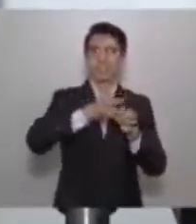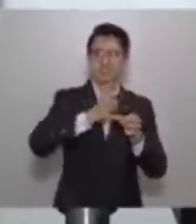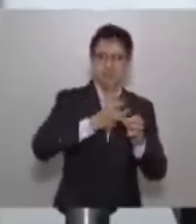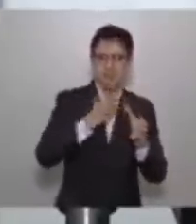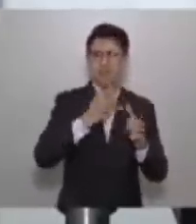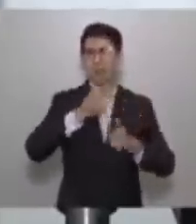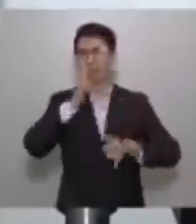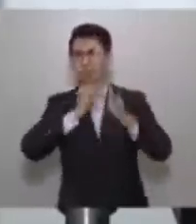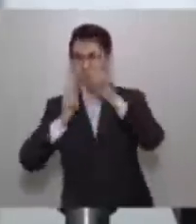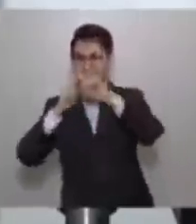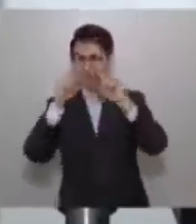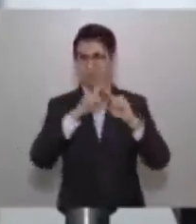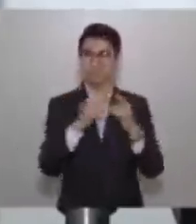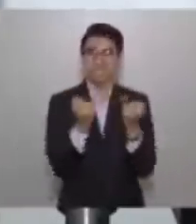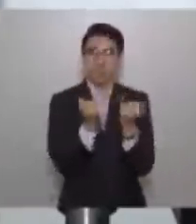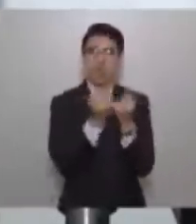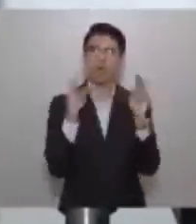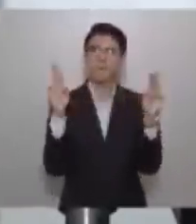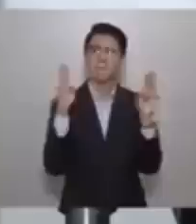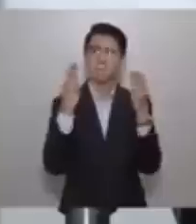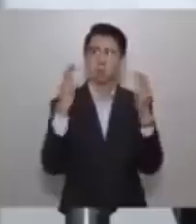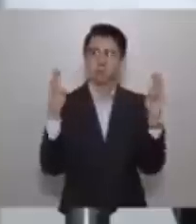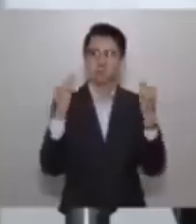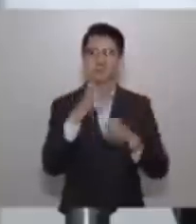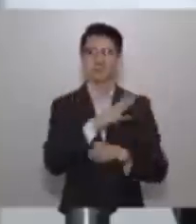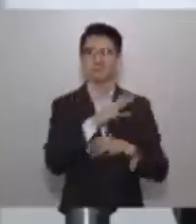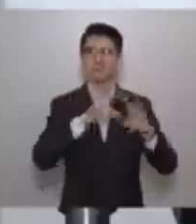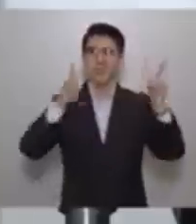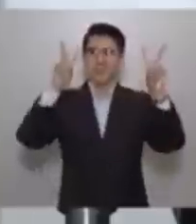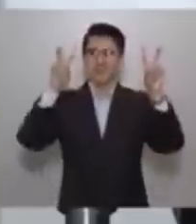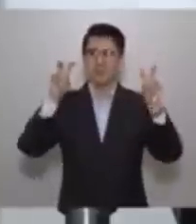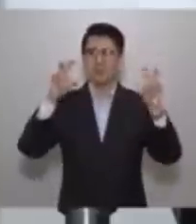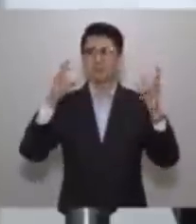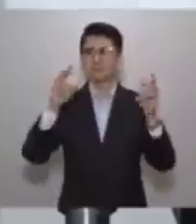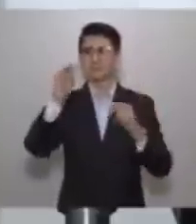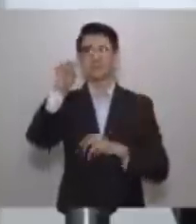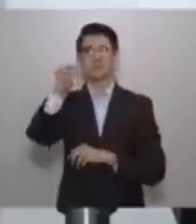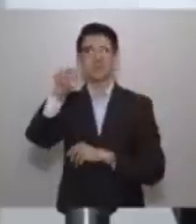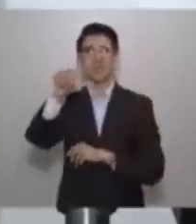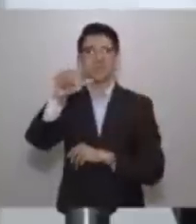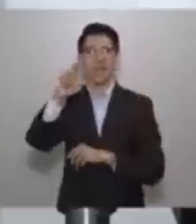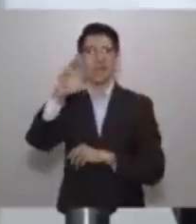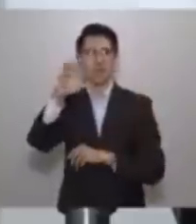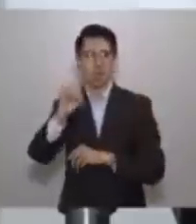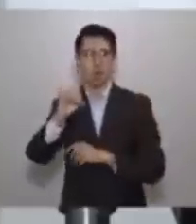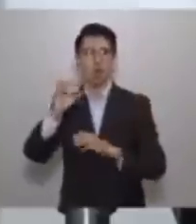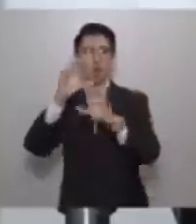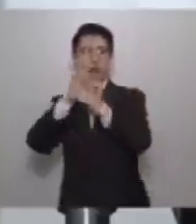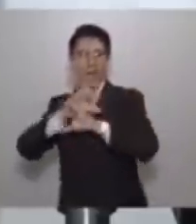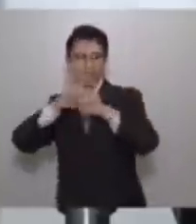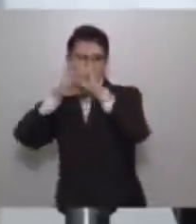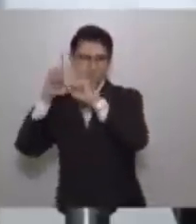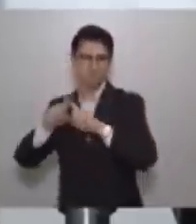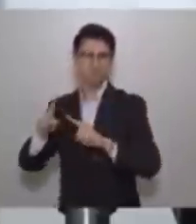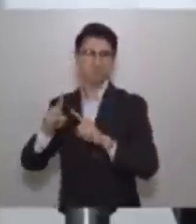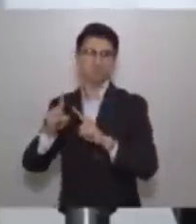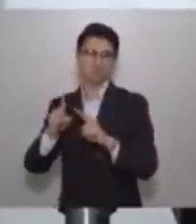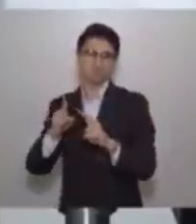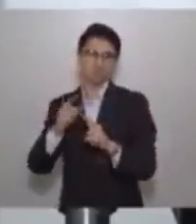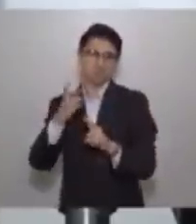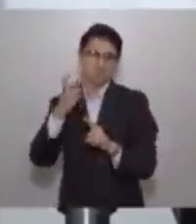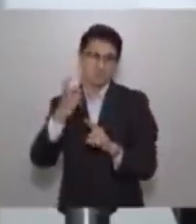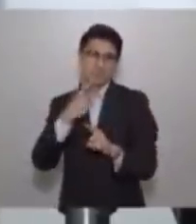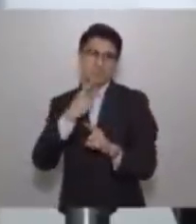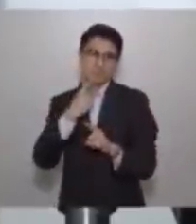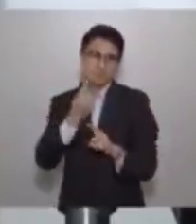sus consumos, por supuesto, los límites establecidos. Y bueno, cuando ocurre este evento fue dirigido con exactitud, so pena